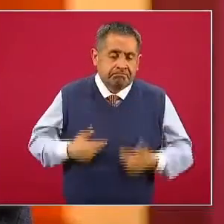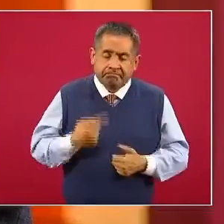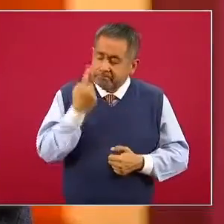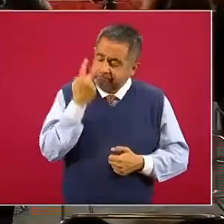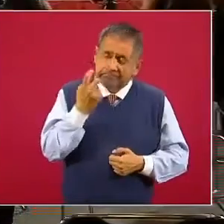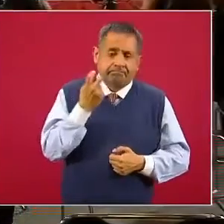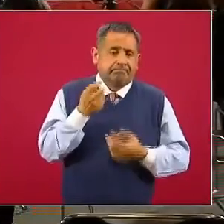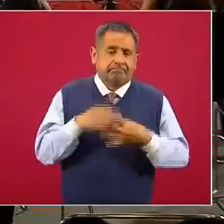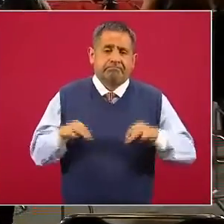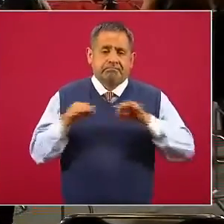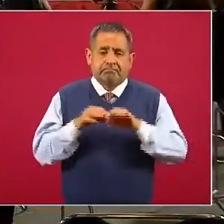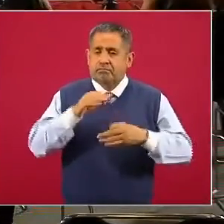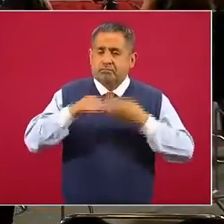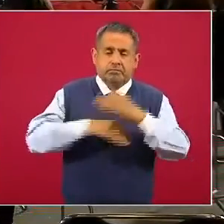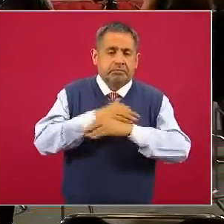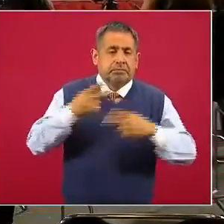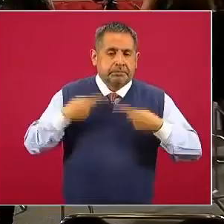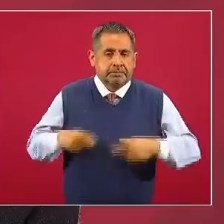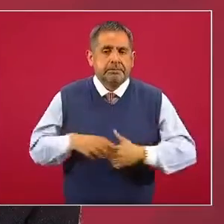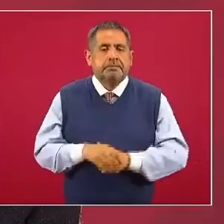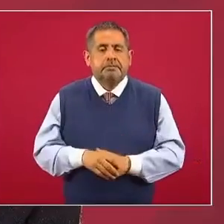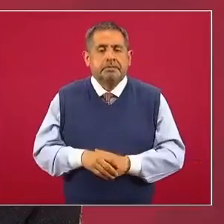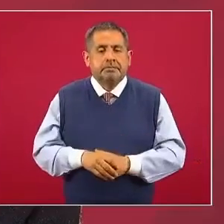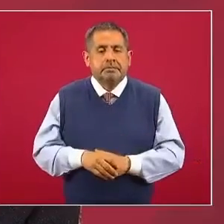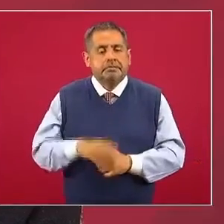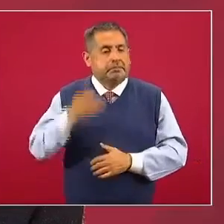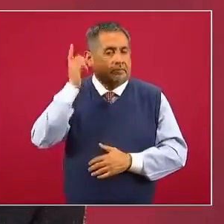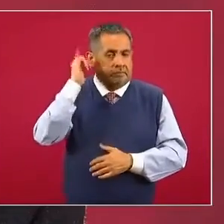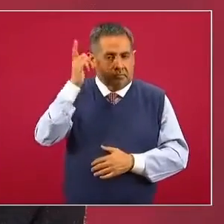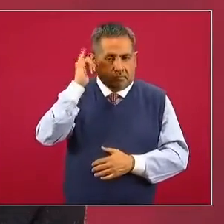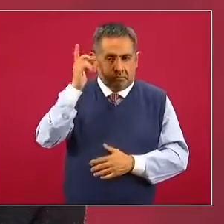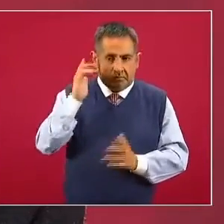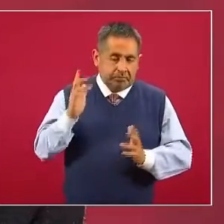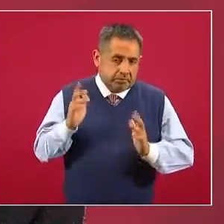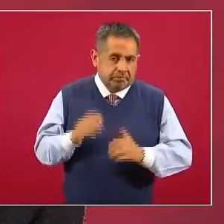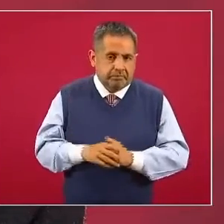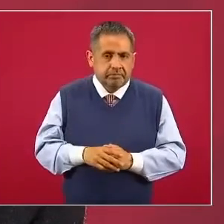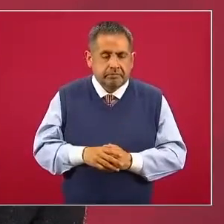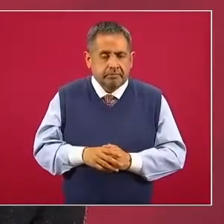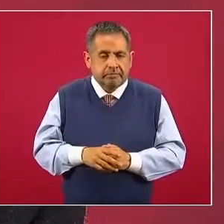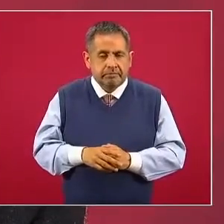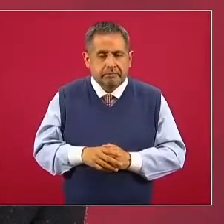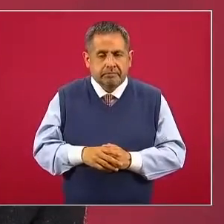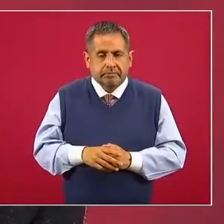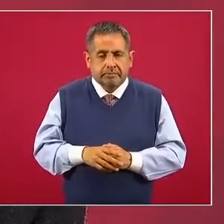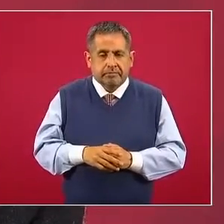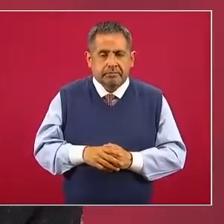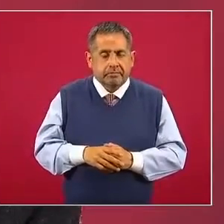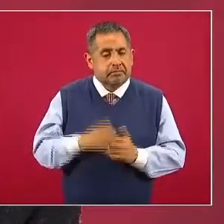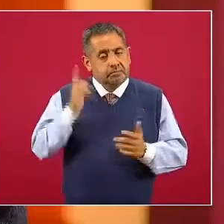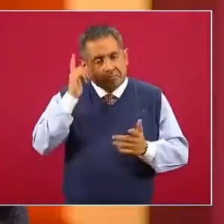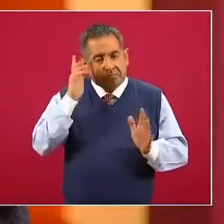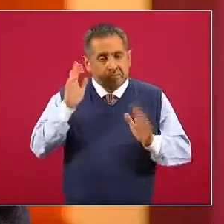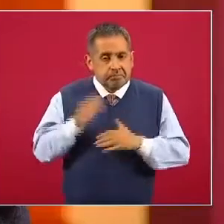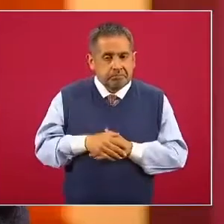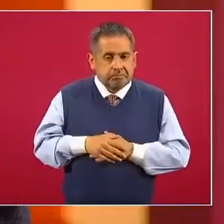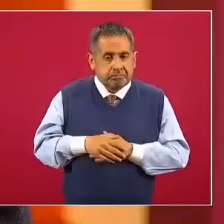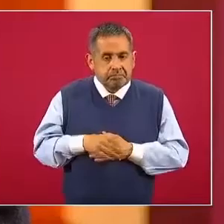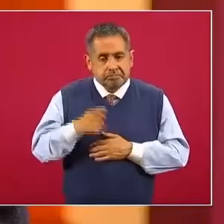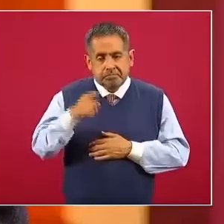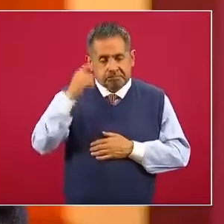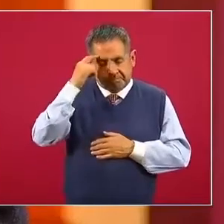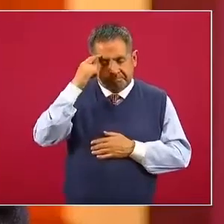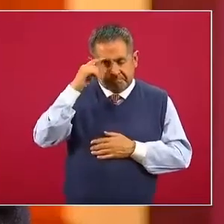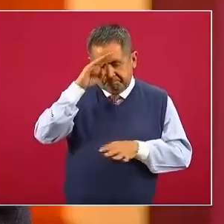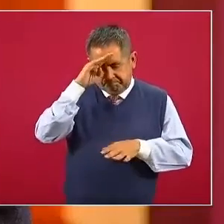humanos de todas las personas. Entonces, ojalá que haya una